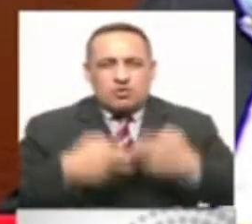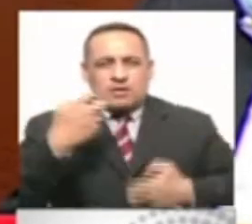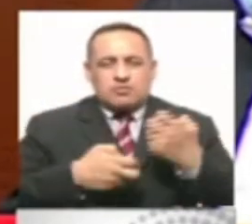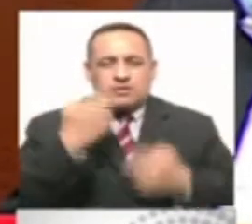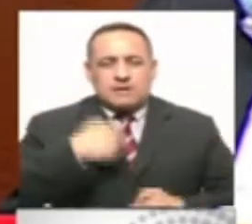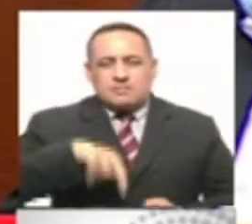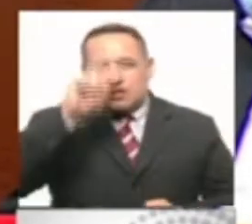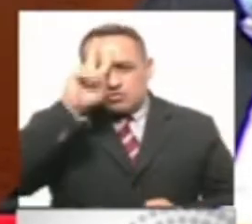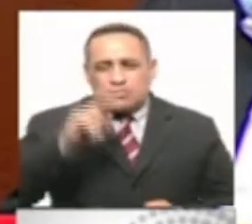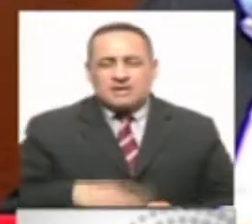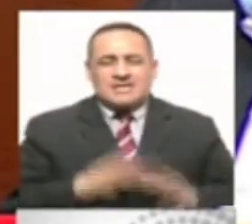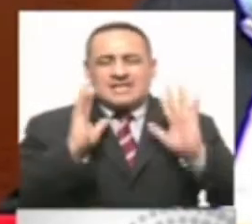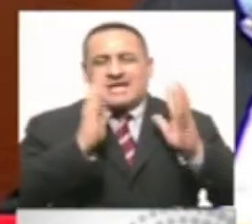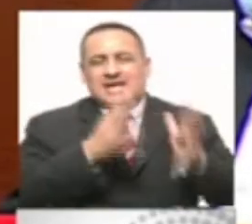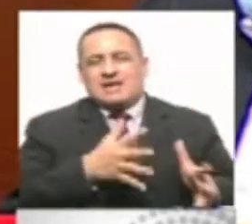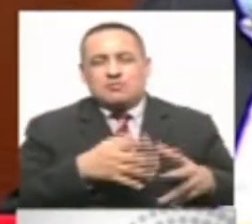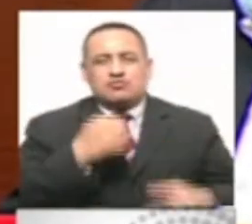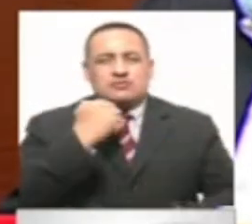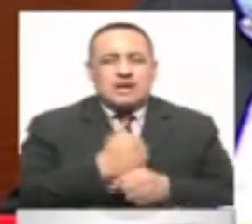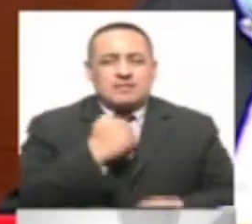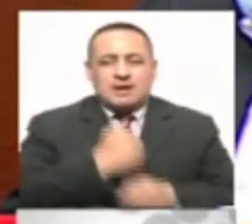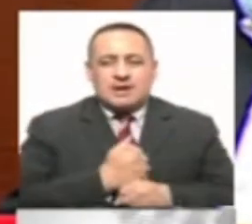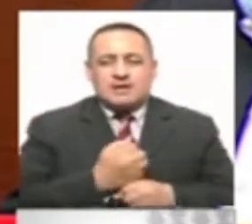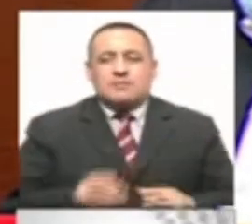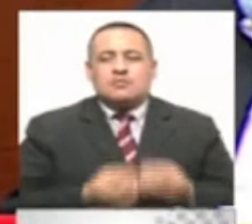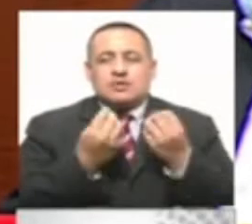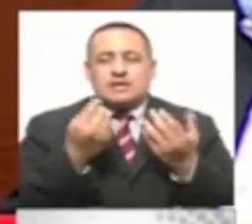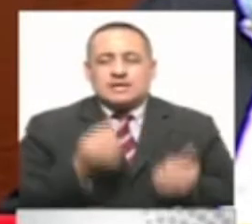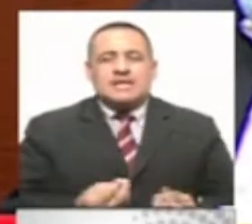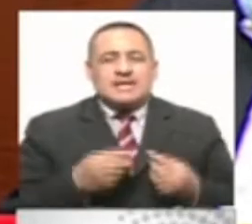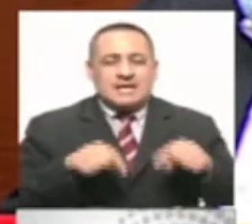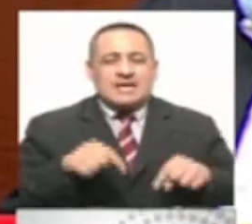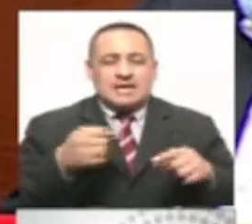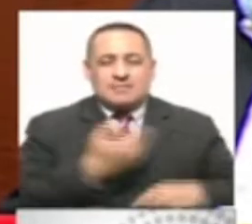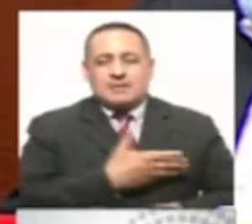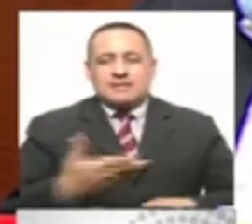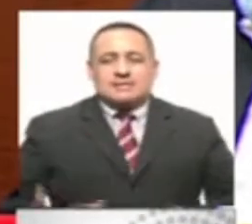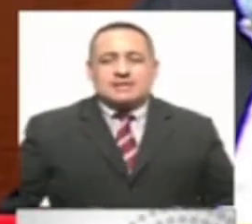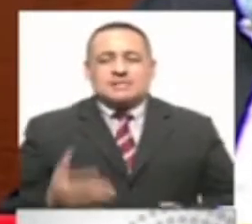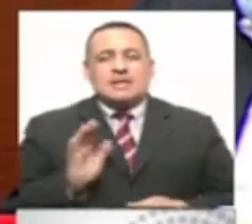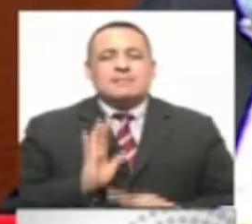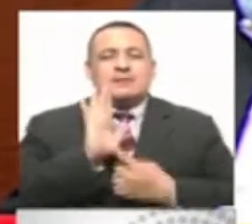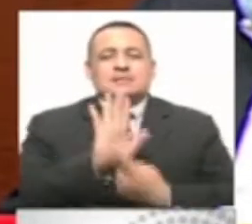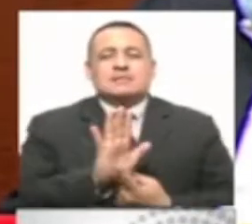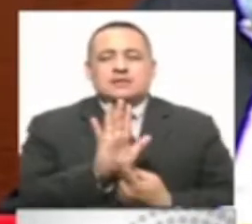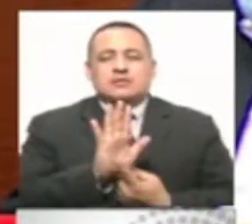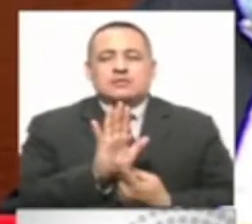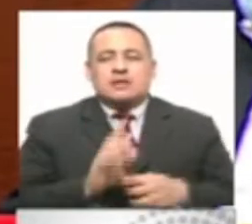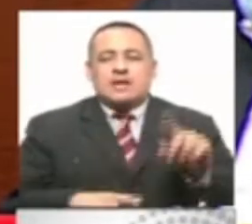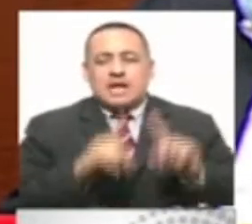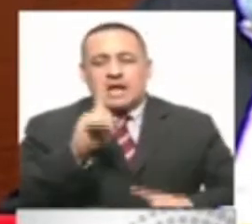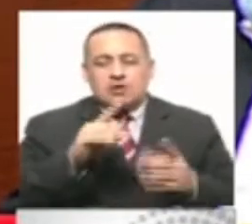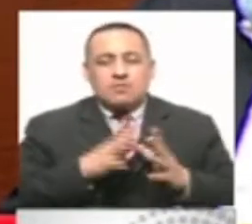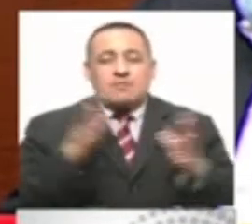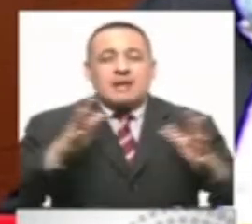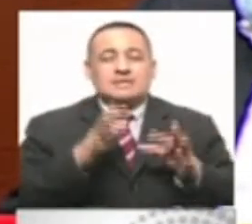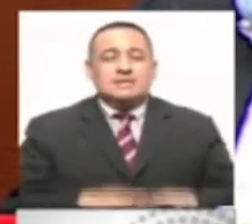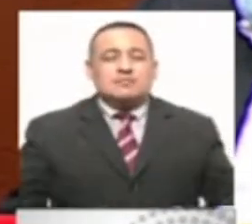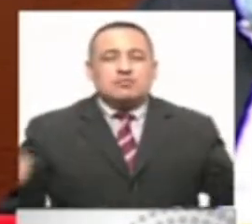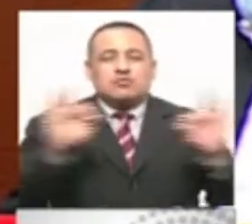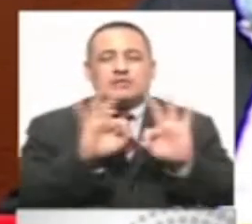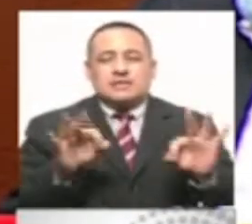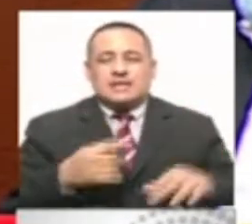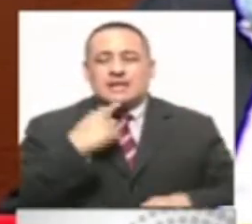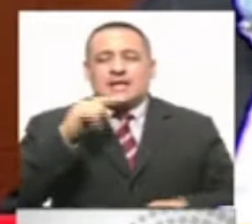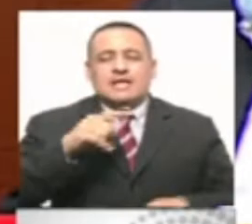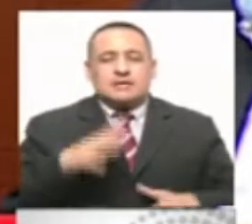de nuestro país y dejemos trabajar, porque aquí el presidente ha puesto algo más importante, que